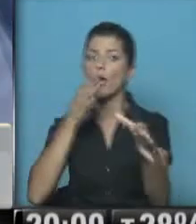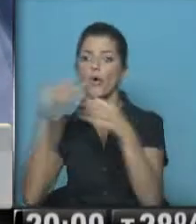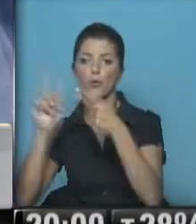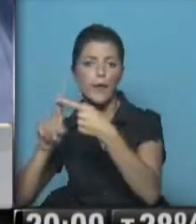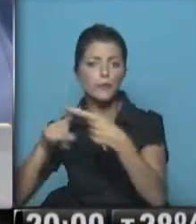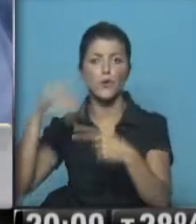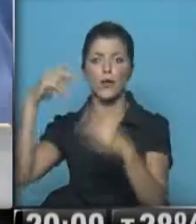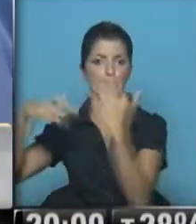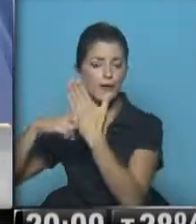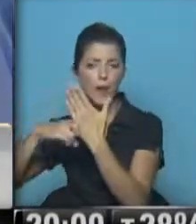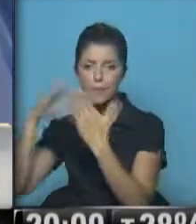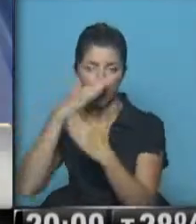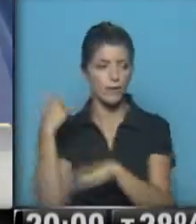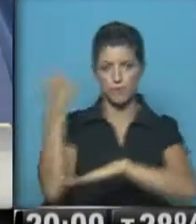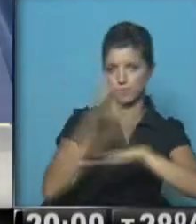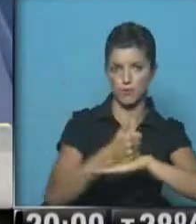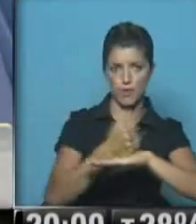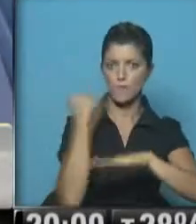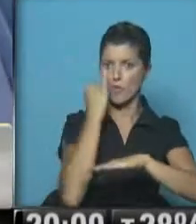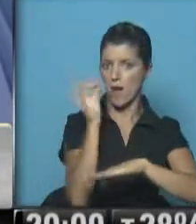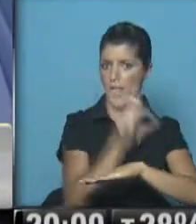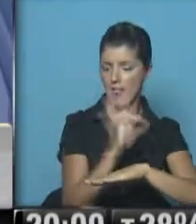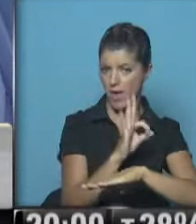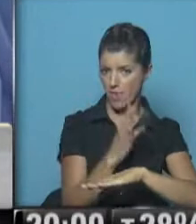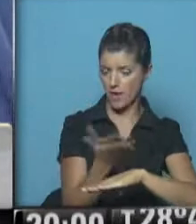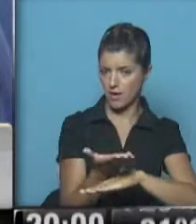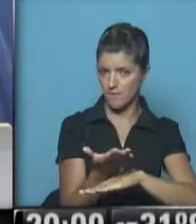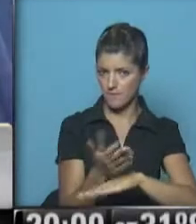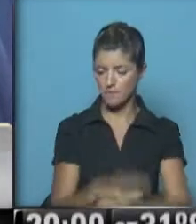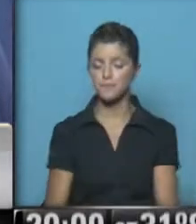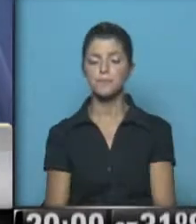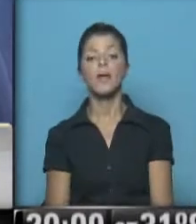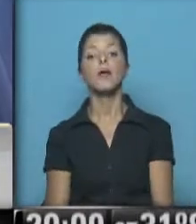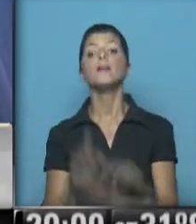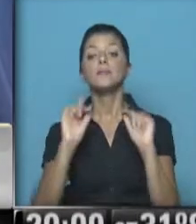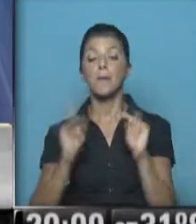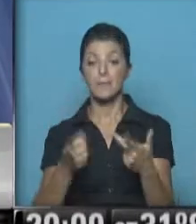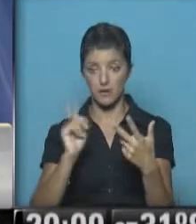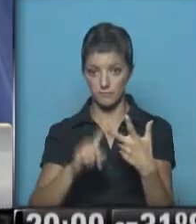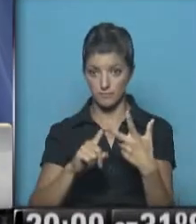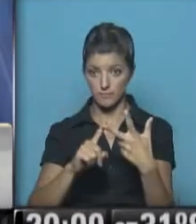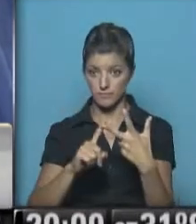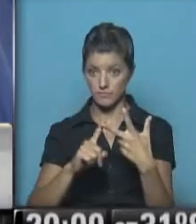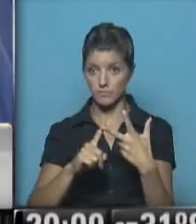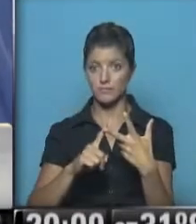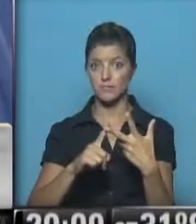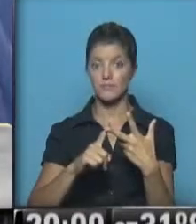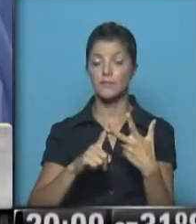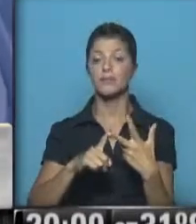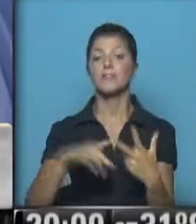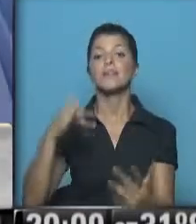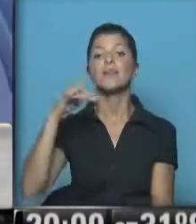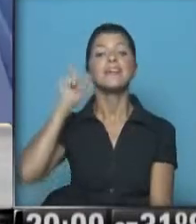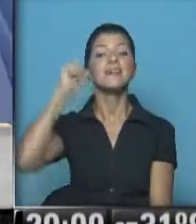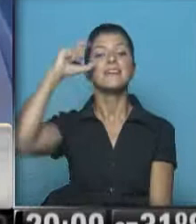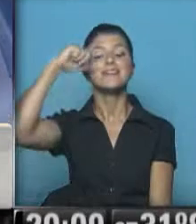pero nadie se presenta ni aporta datos para esta investigación. También hablaría Alberto Gentile, hoy